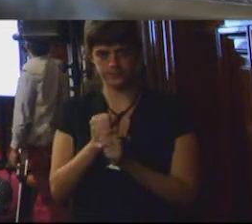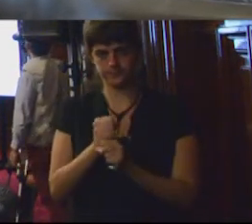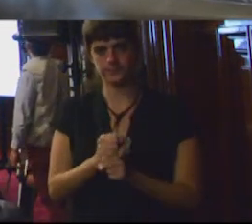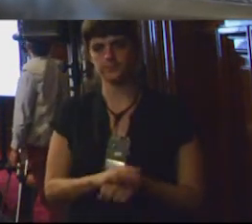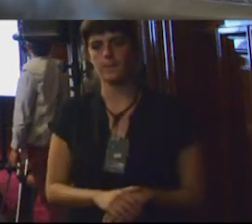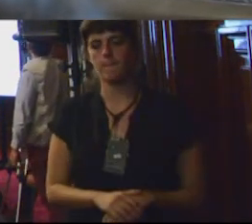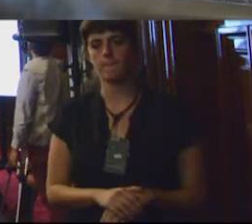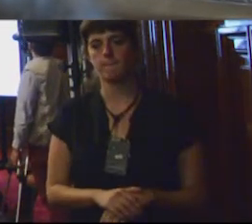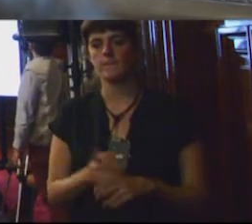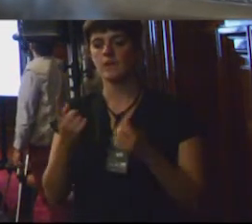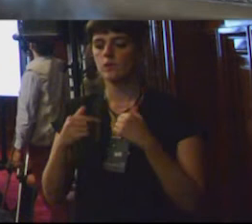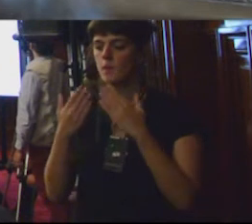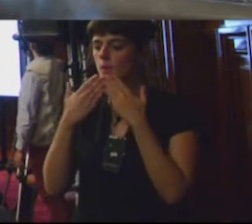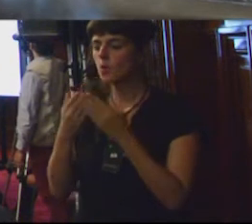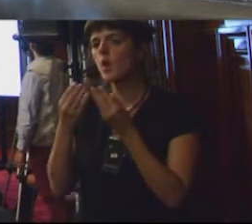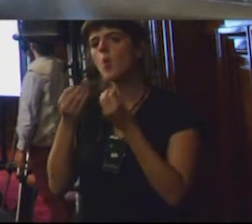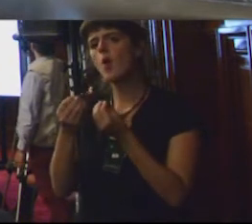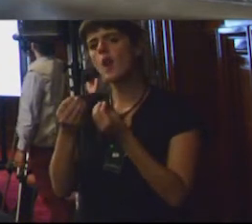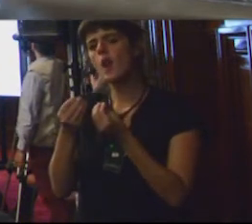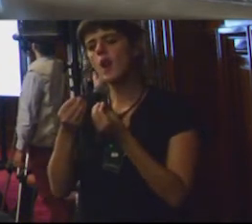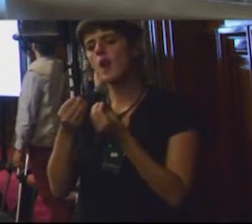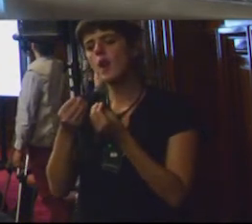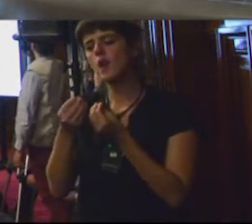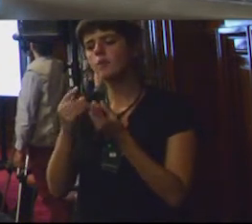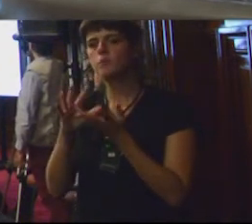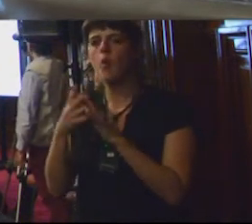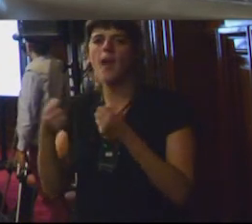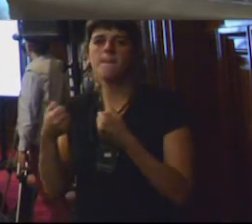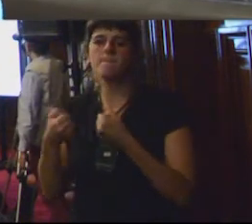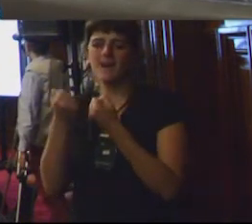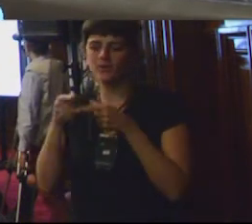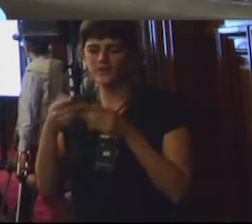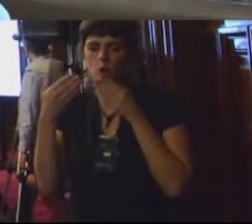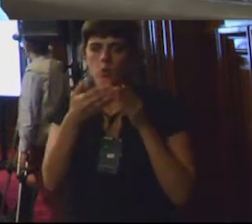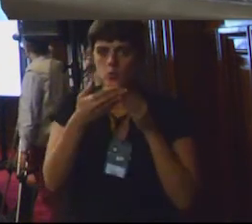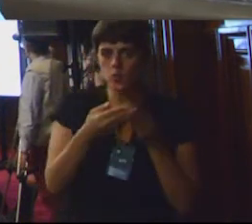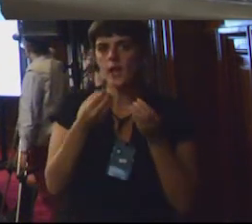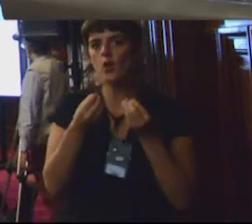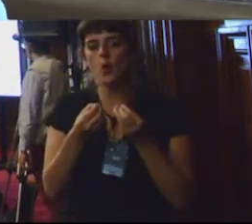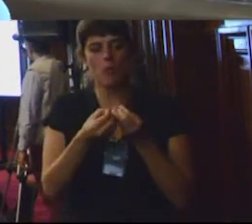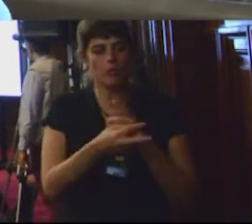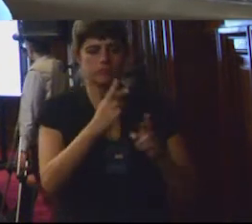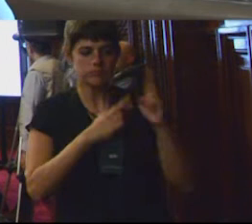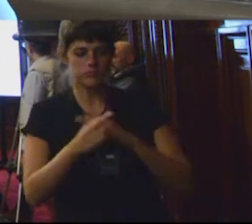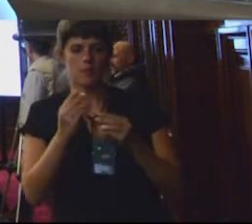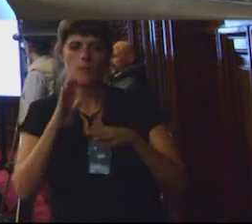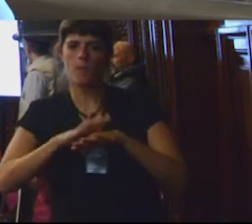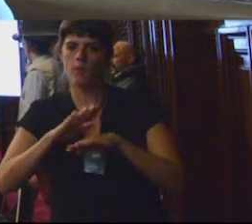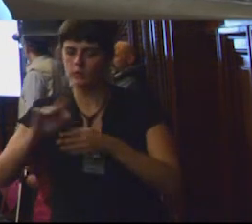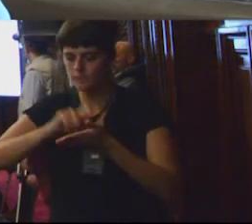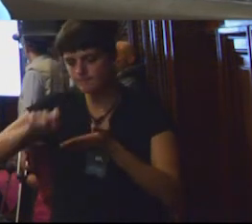definitiva, el impacto que han tenido esas consultas y cómo se ha incluido al momento de elaborar